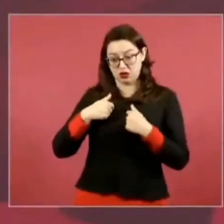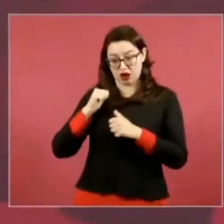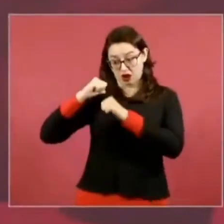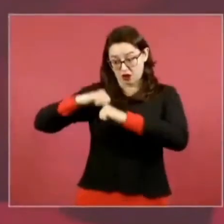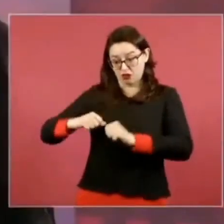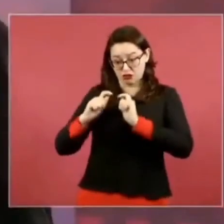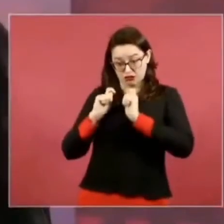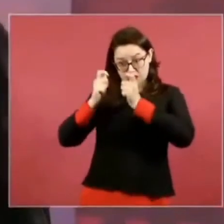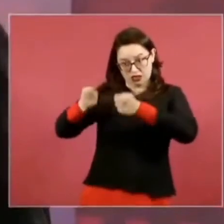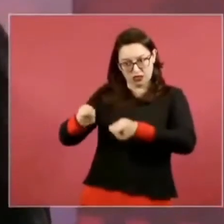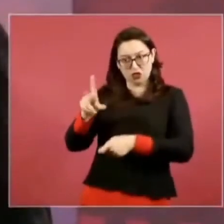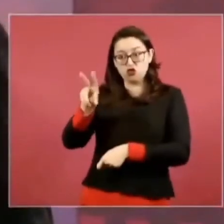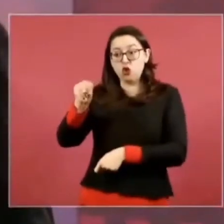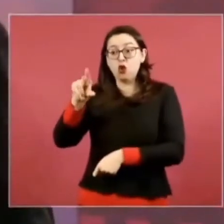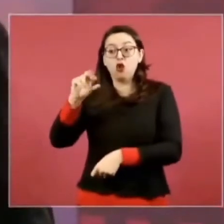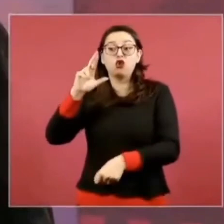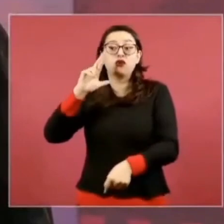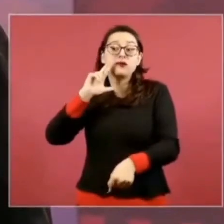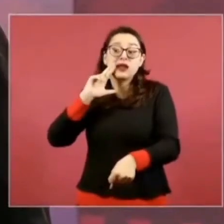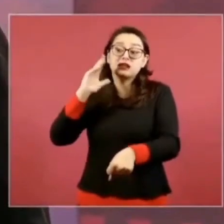son encargos.